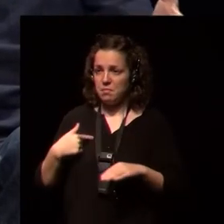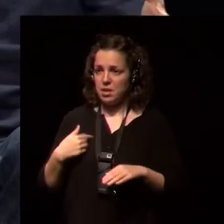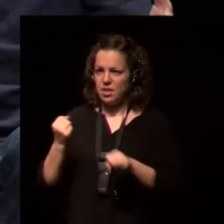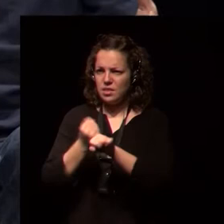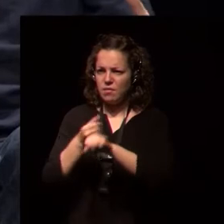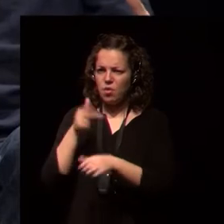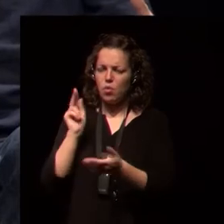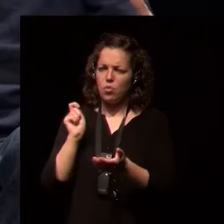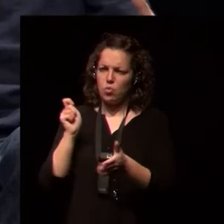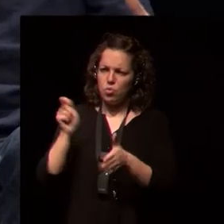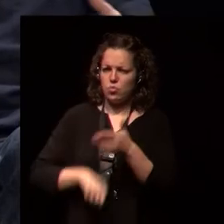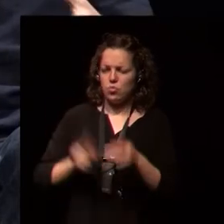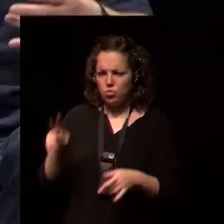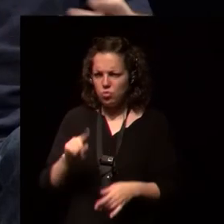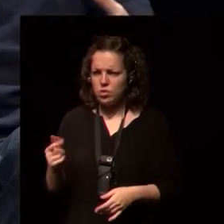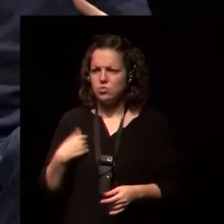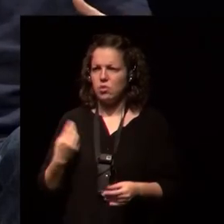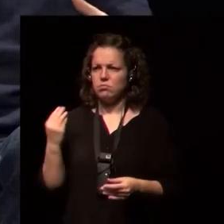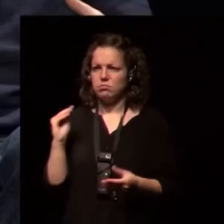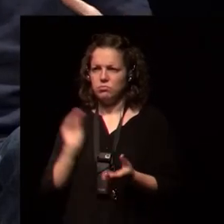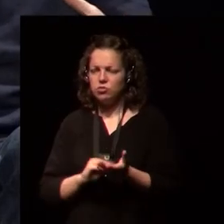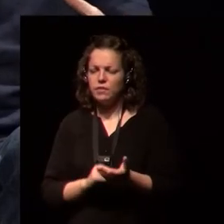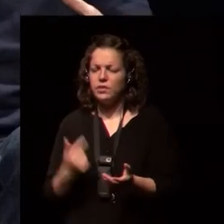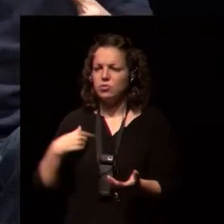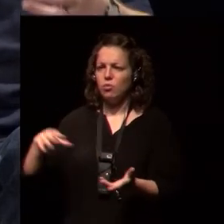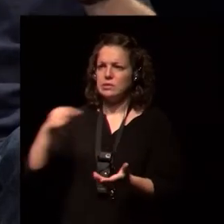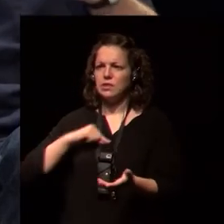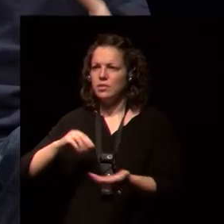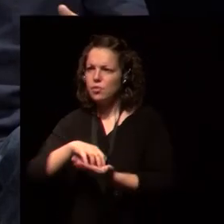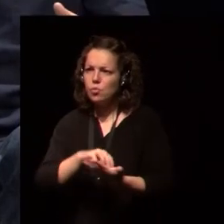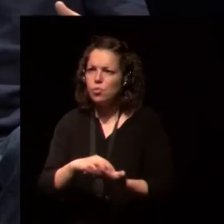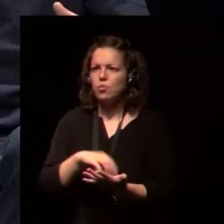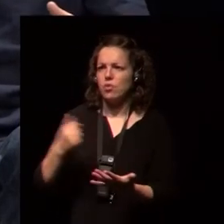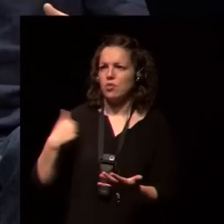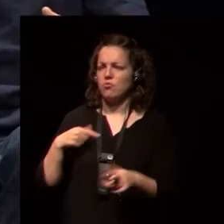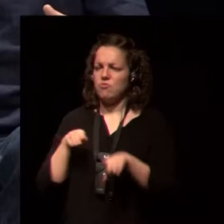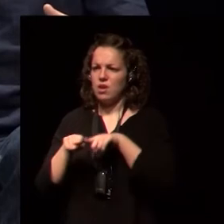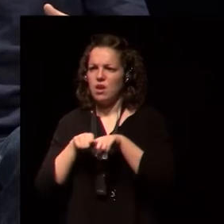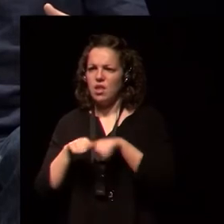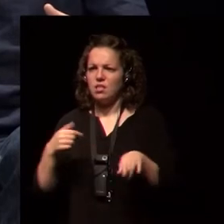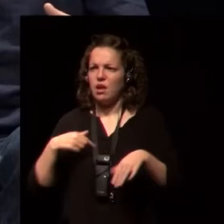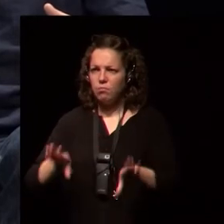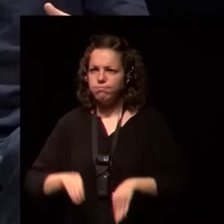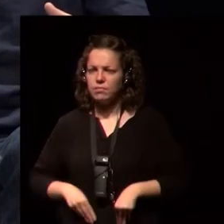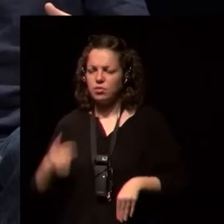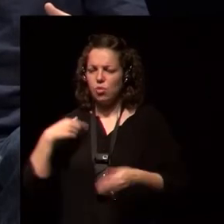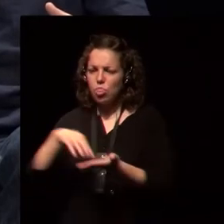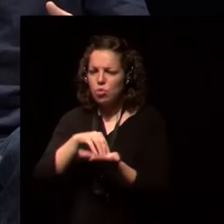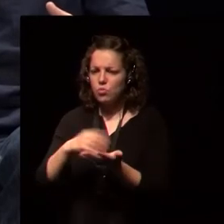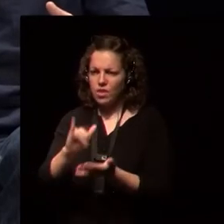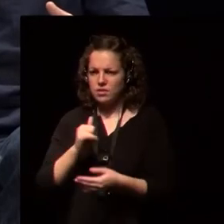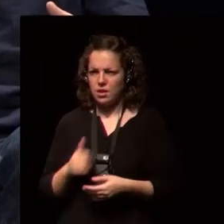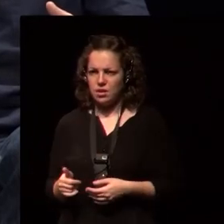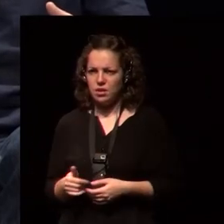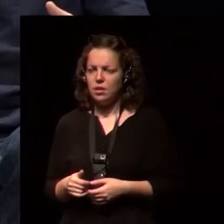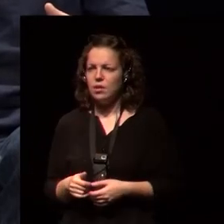he estado incómodo, a menudo me he sentido indeciso, me he expuesto a las críticas y he tenido dudas.